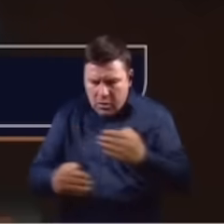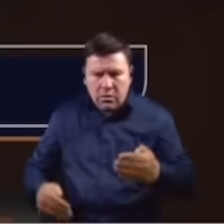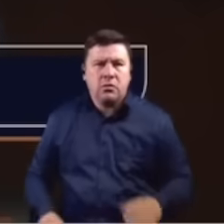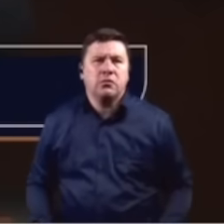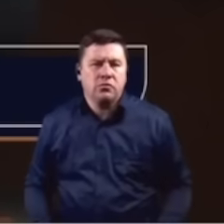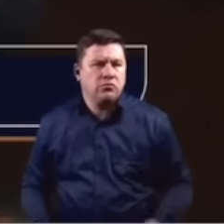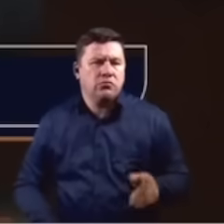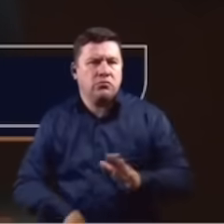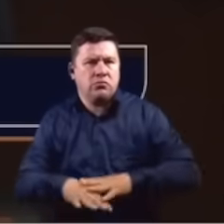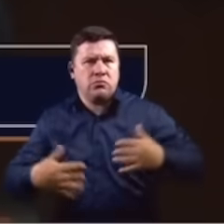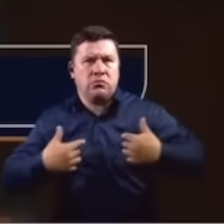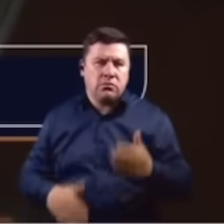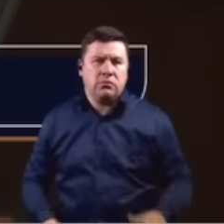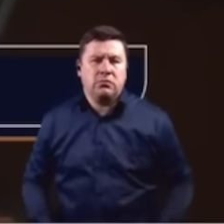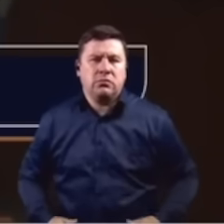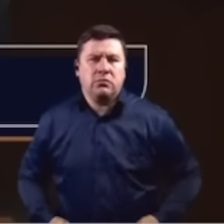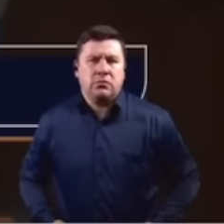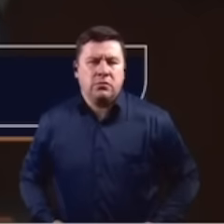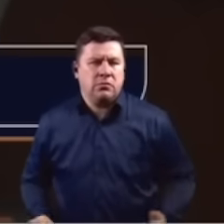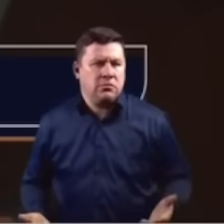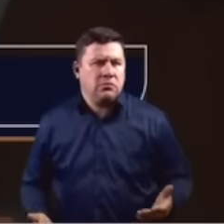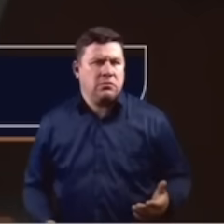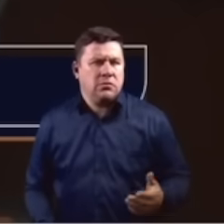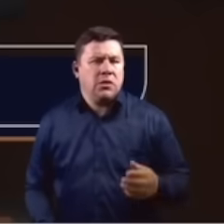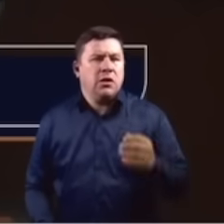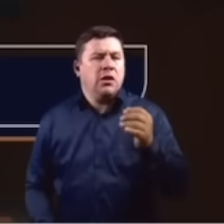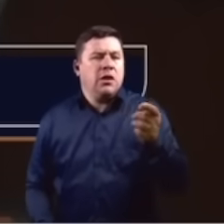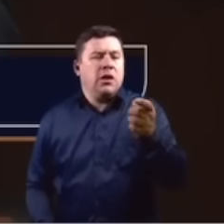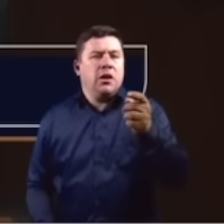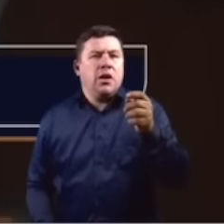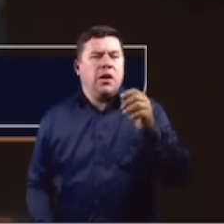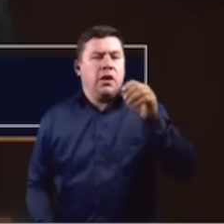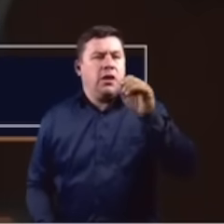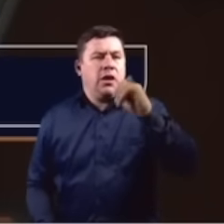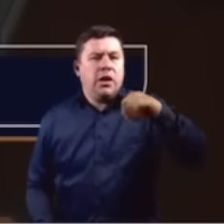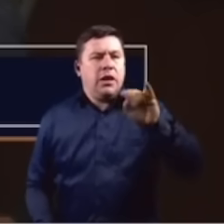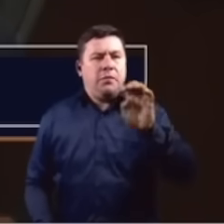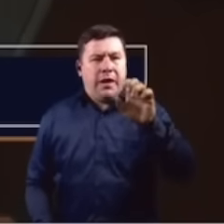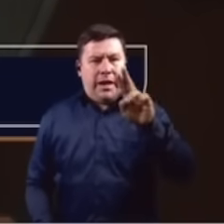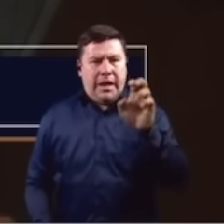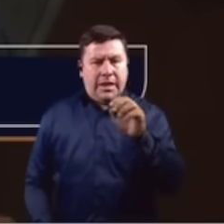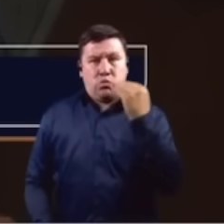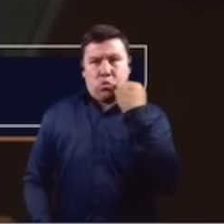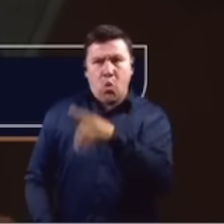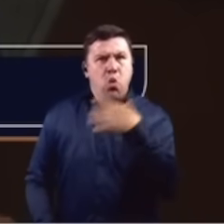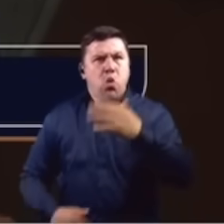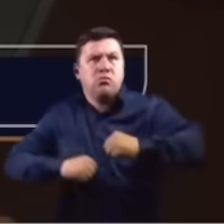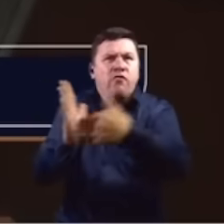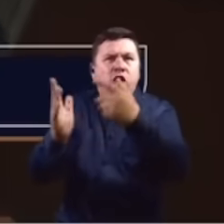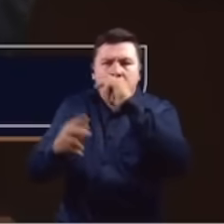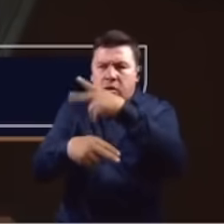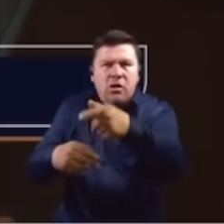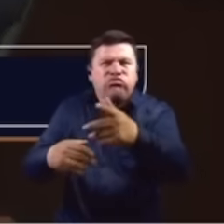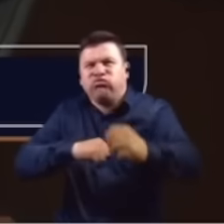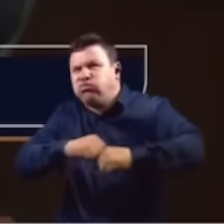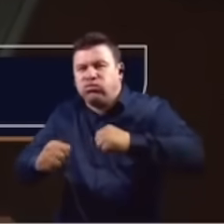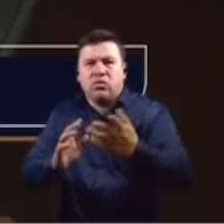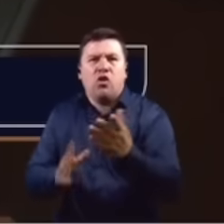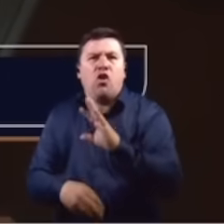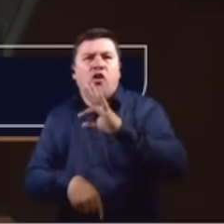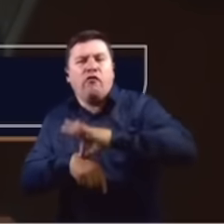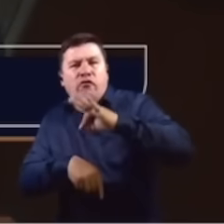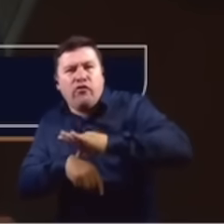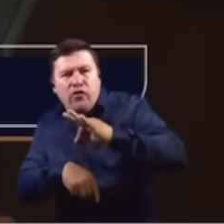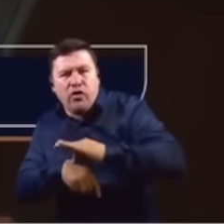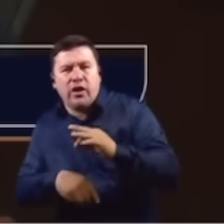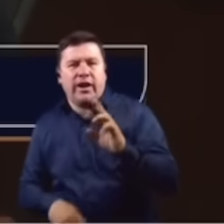de las víctimas de las FARC. A Gilma Jiménez, por su incansable lucha en contra de los violadores de niños. Y fundaciones como